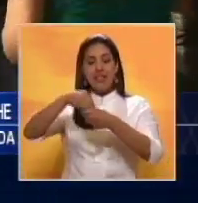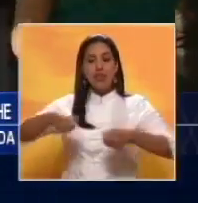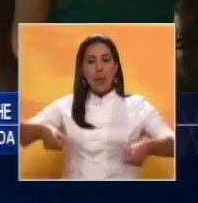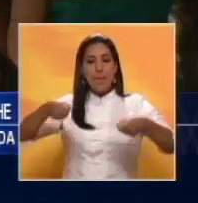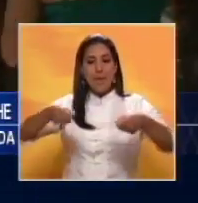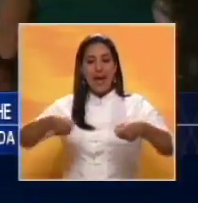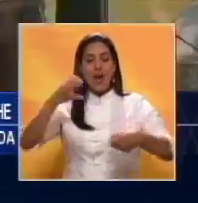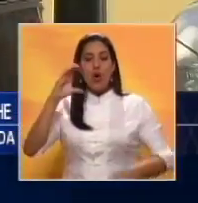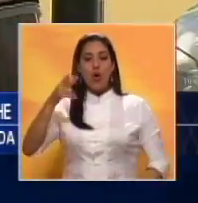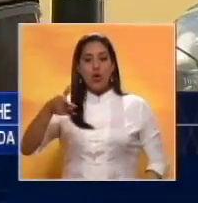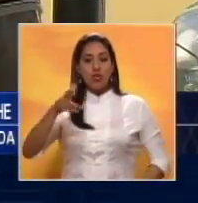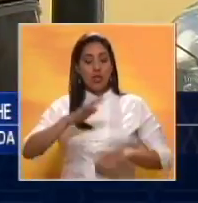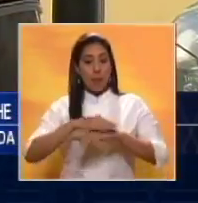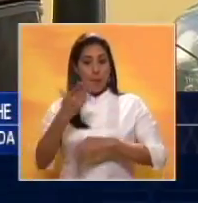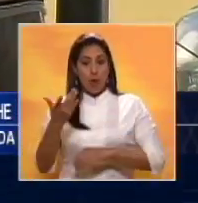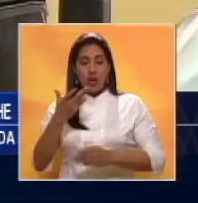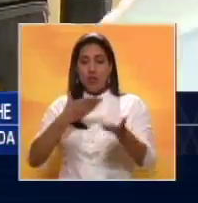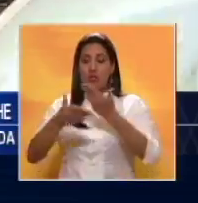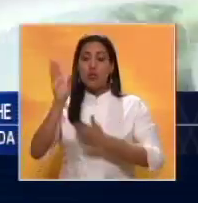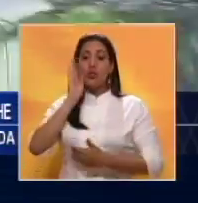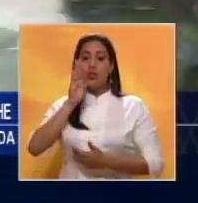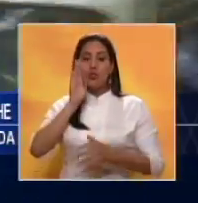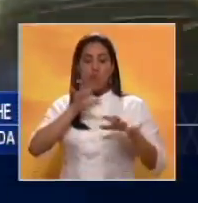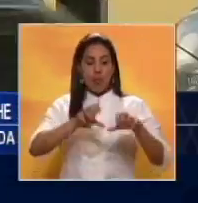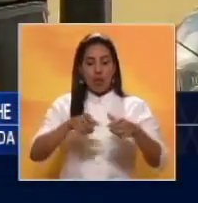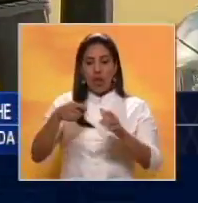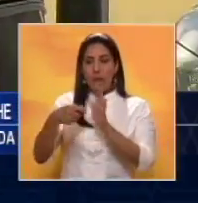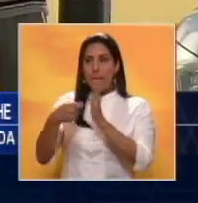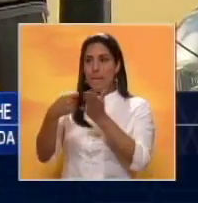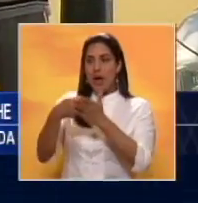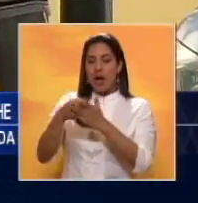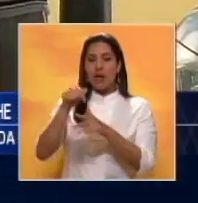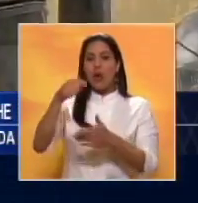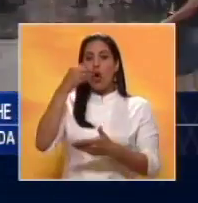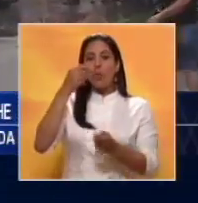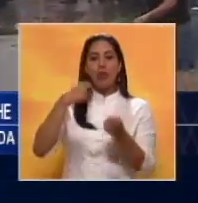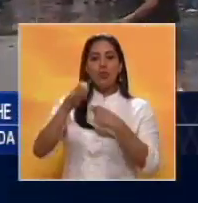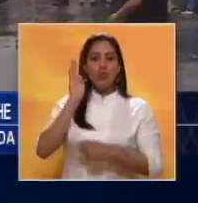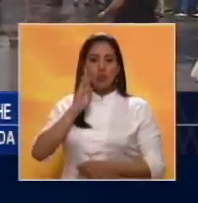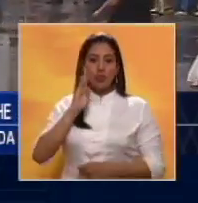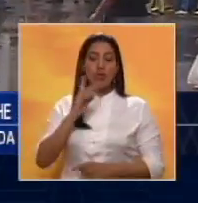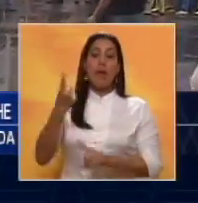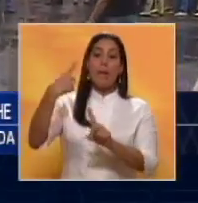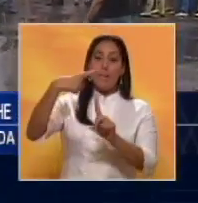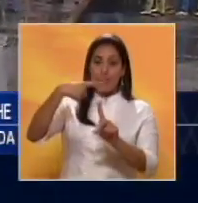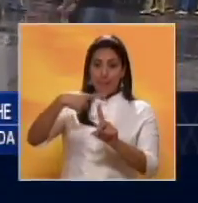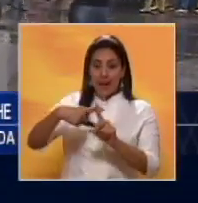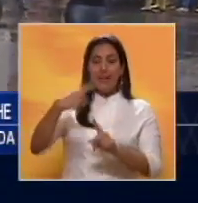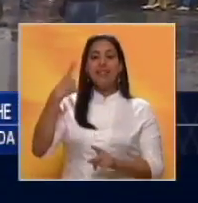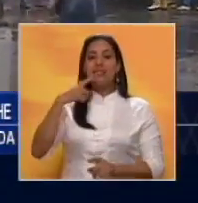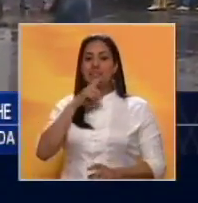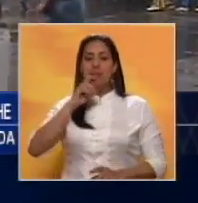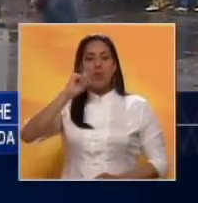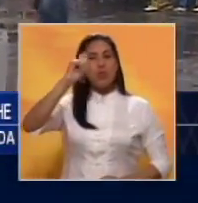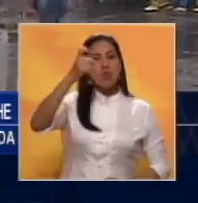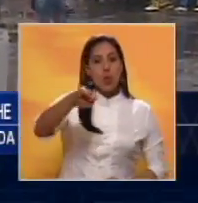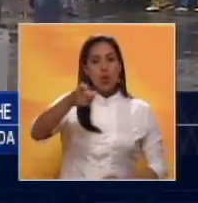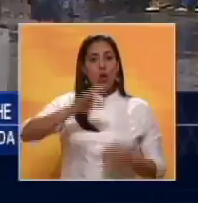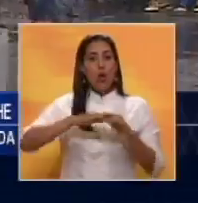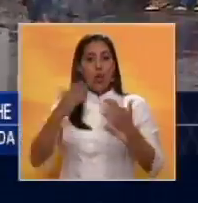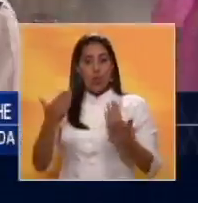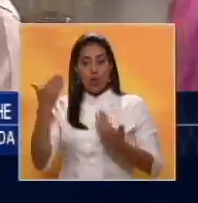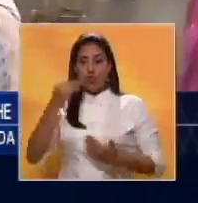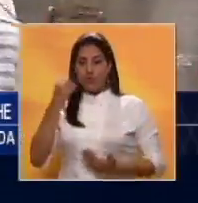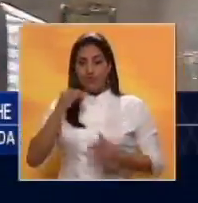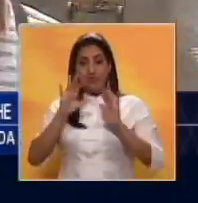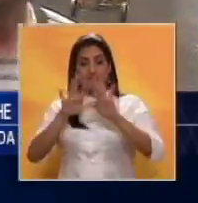mercado de Coche, pues asegura que se comercializan los puestos de venta de alimentos. Además asegura que se trató de una venganza, pues